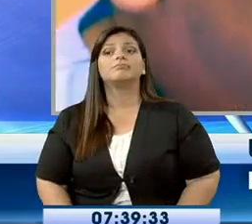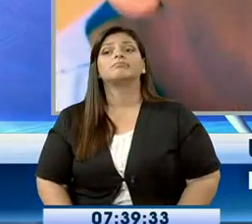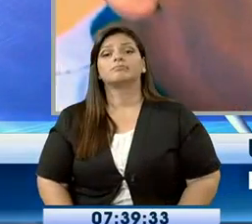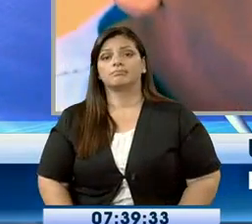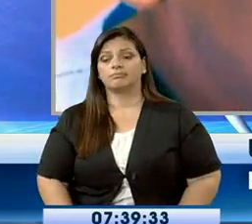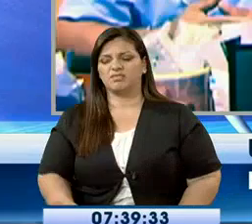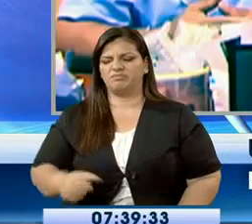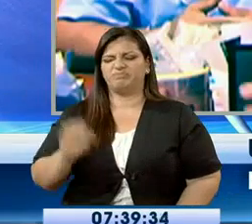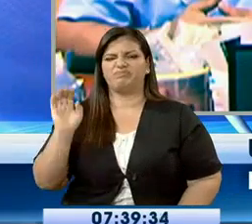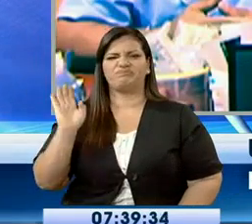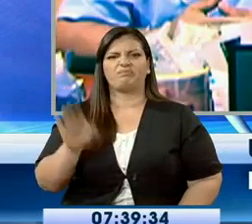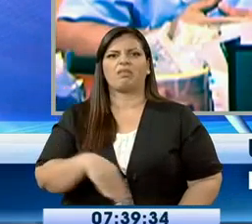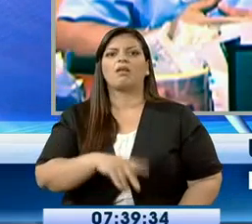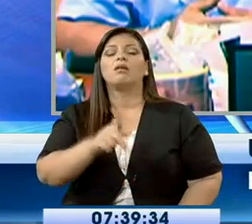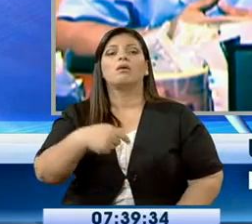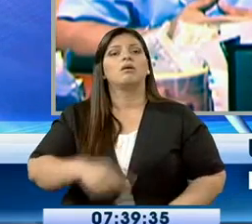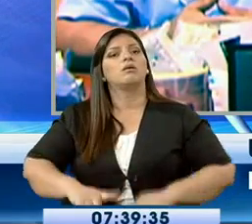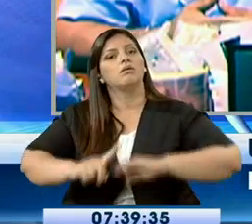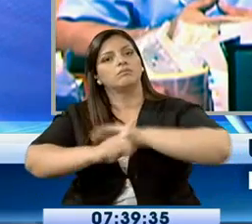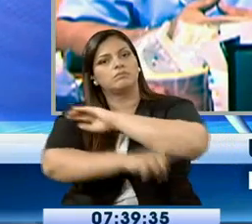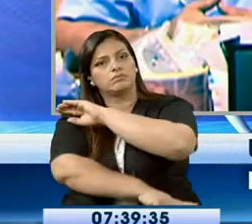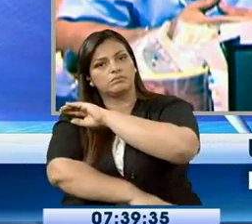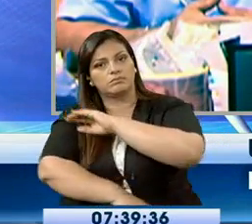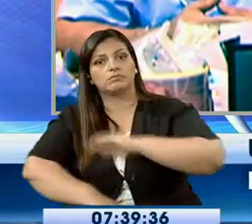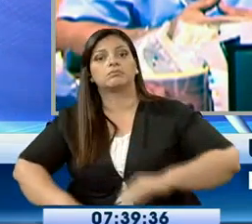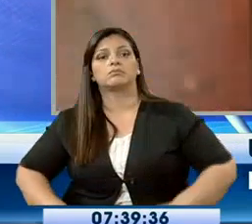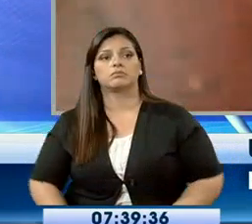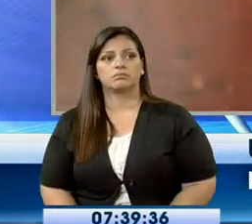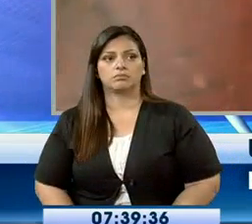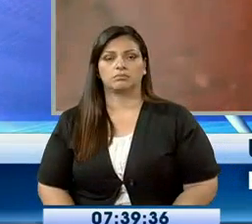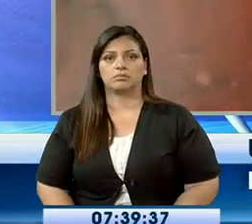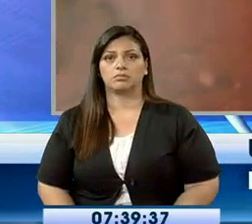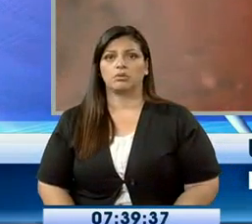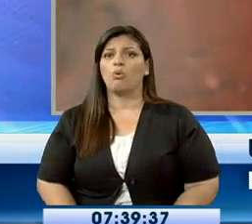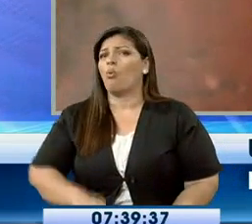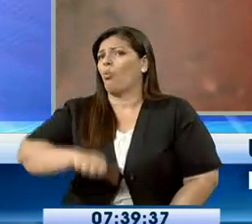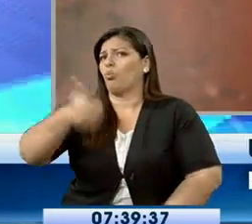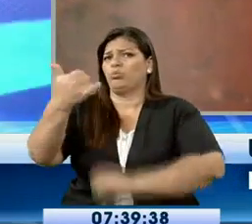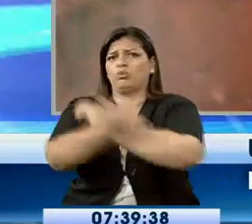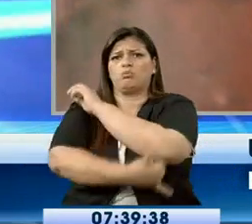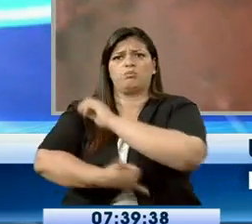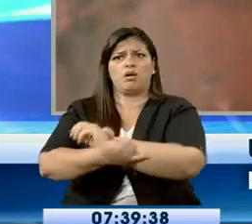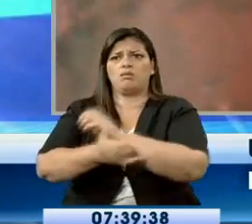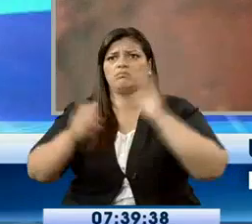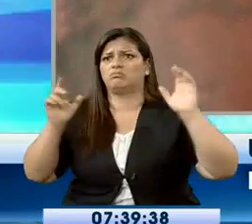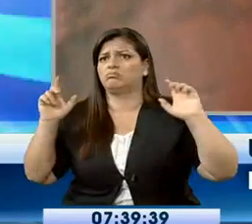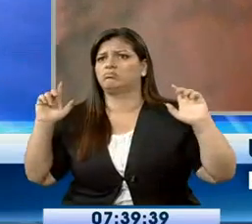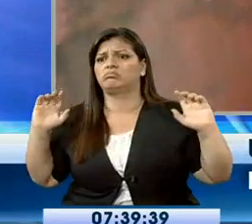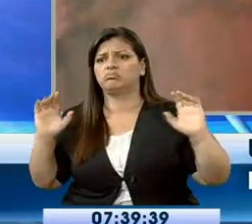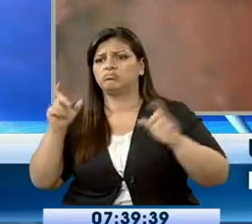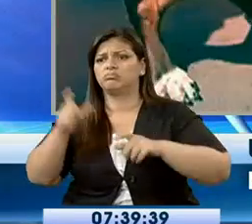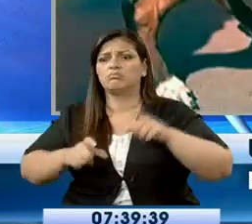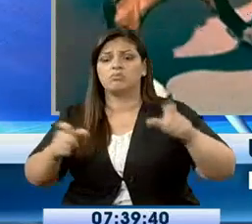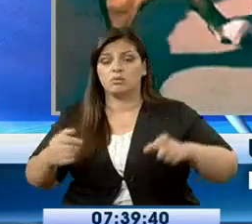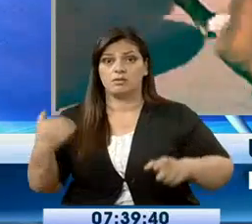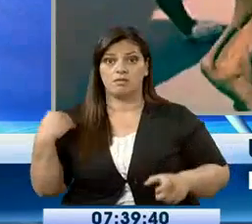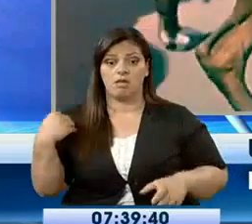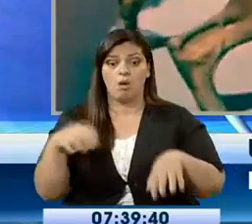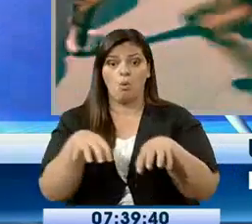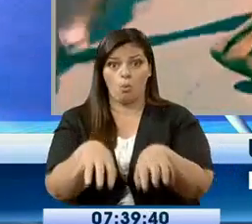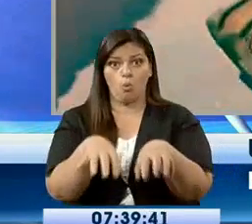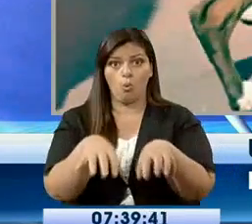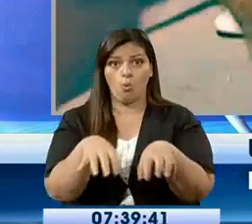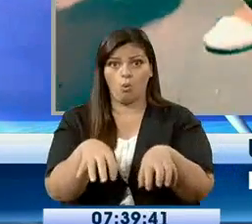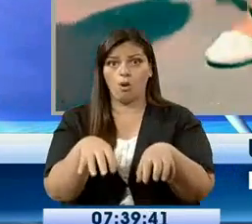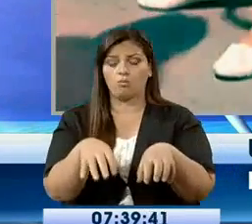el excremento del animalito. En otras partes todo el mundo anda con su funda y sus guantes. Uh-huh. Y sus periódicos, sus